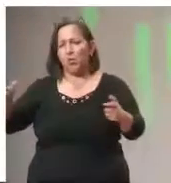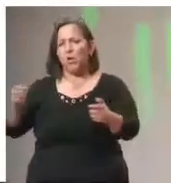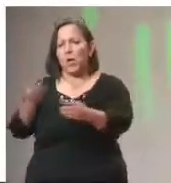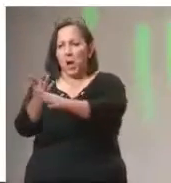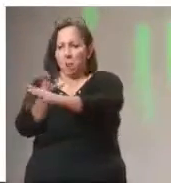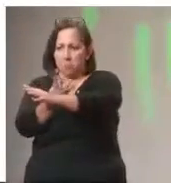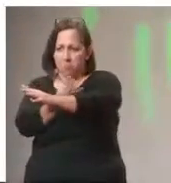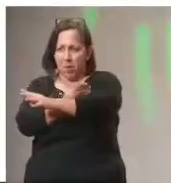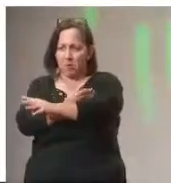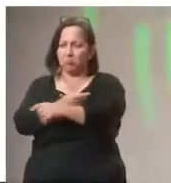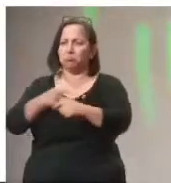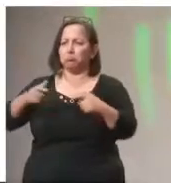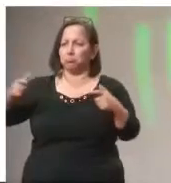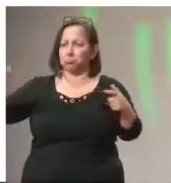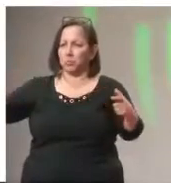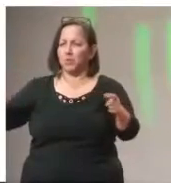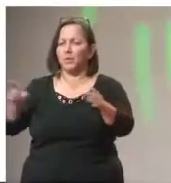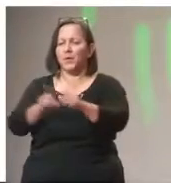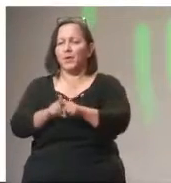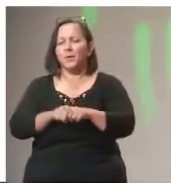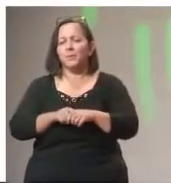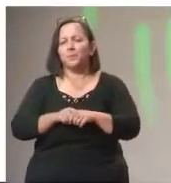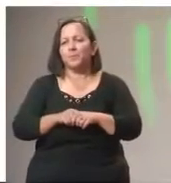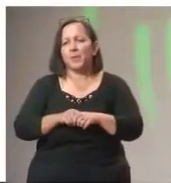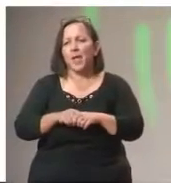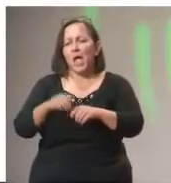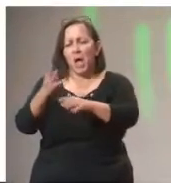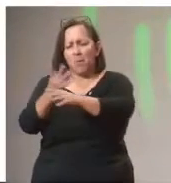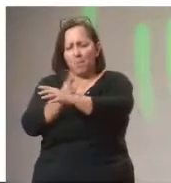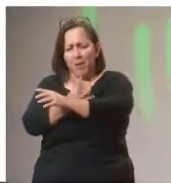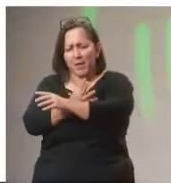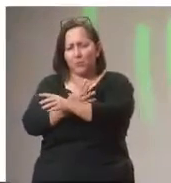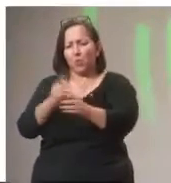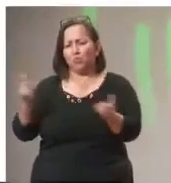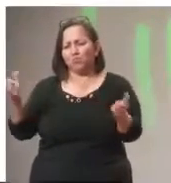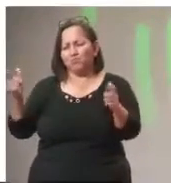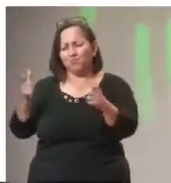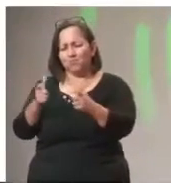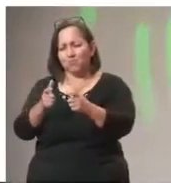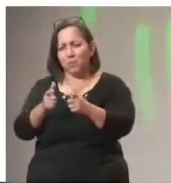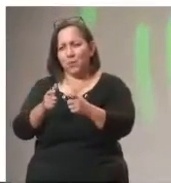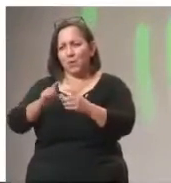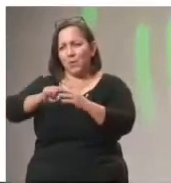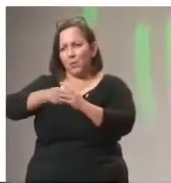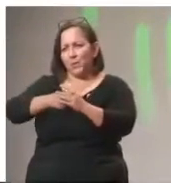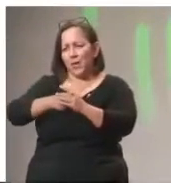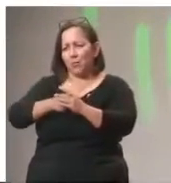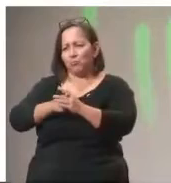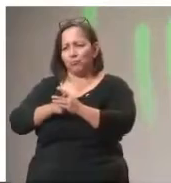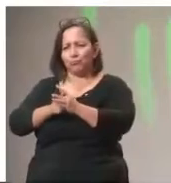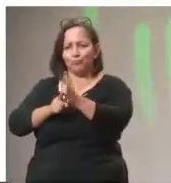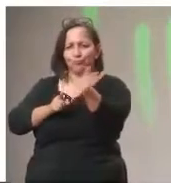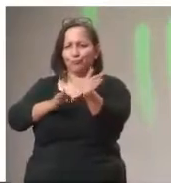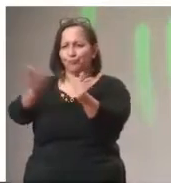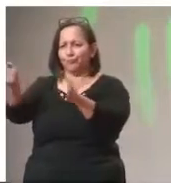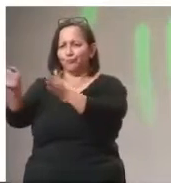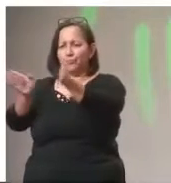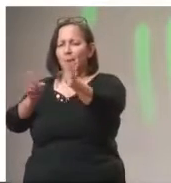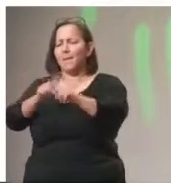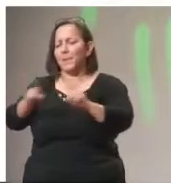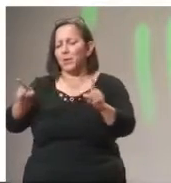de manera... el pasto se ha reducido un poco, los cultivos se han disgregado, se han comenzado a disgregar, pero siguen teniendo